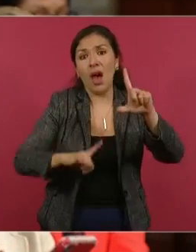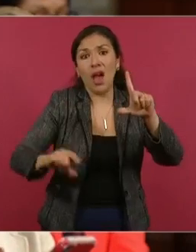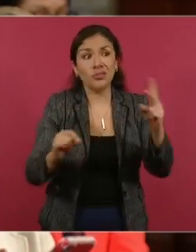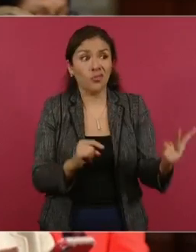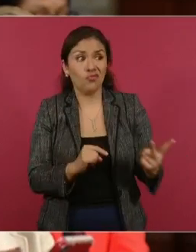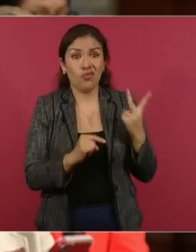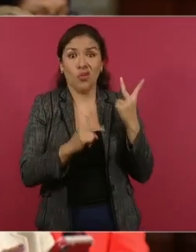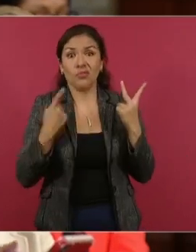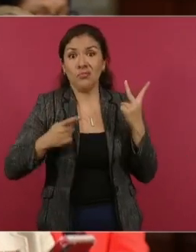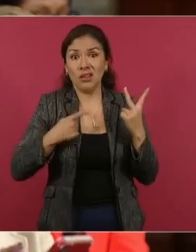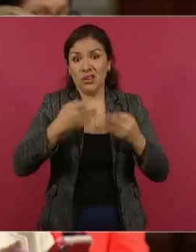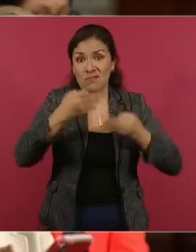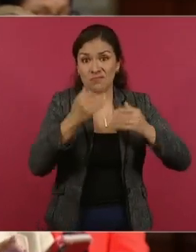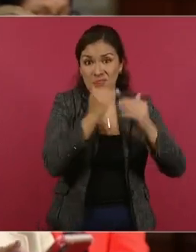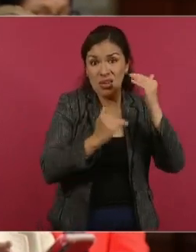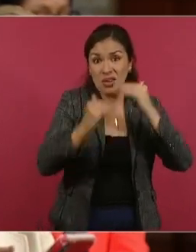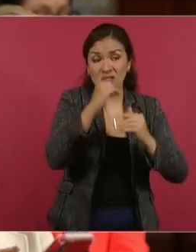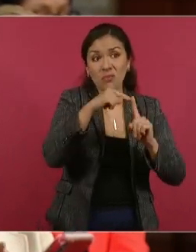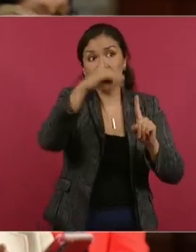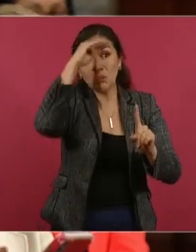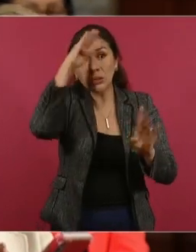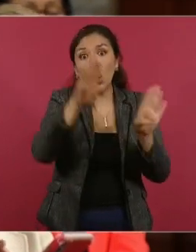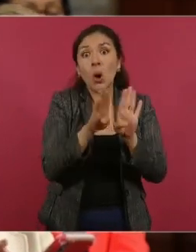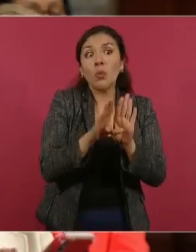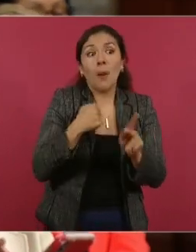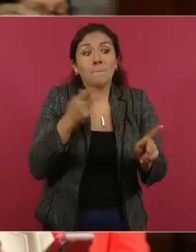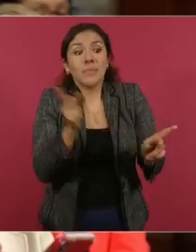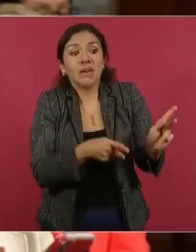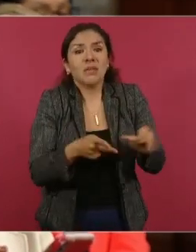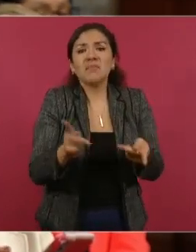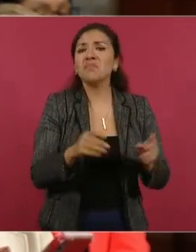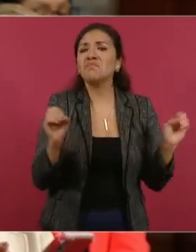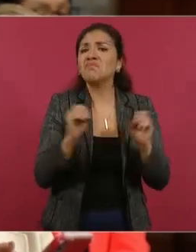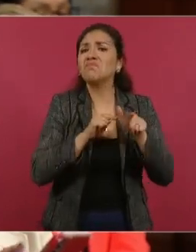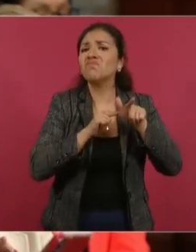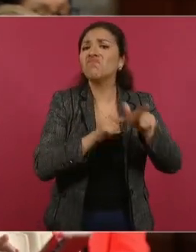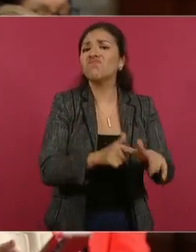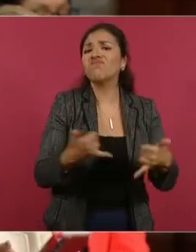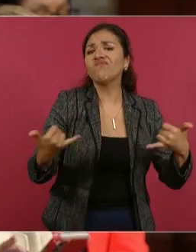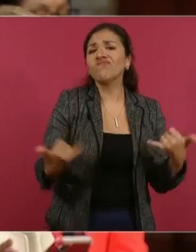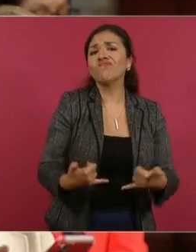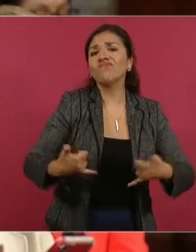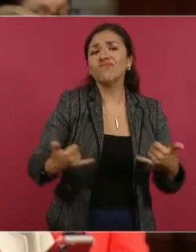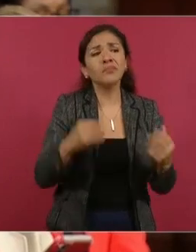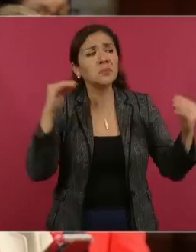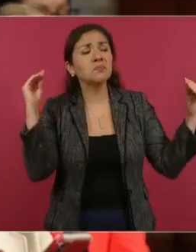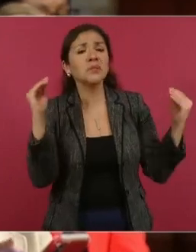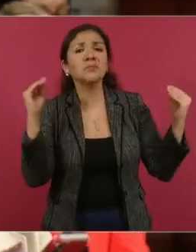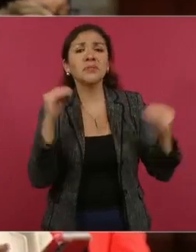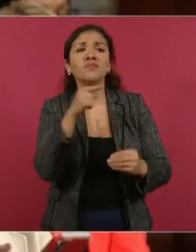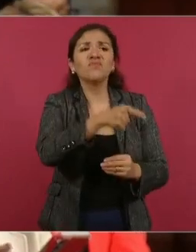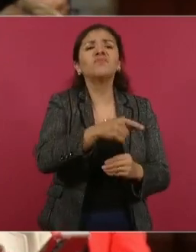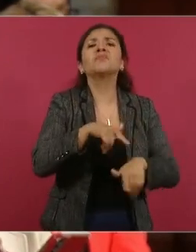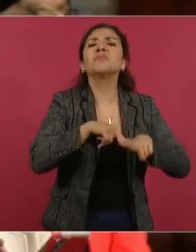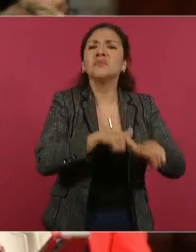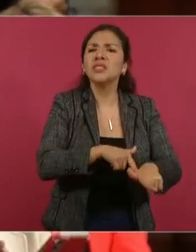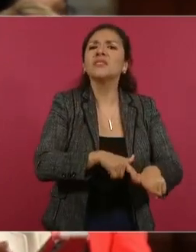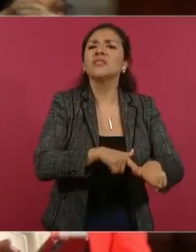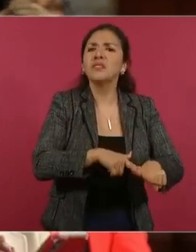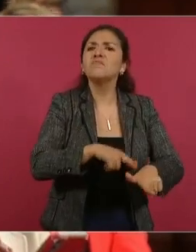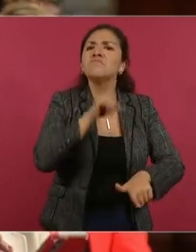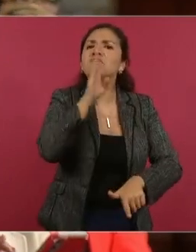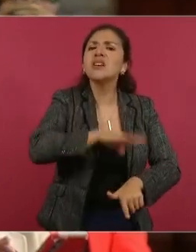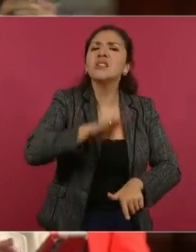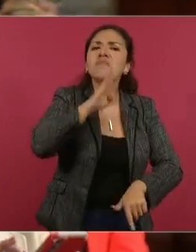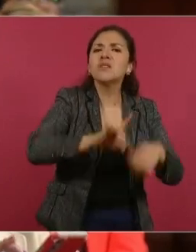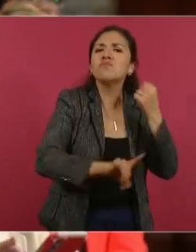ministros, pues se ve que no piensan excusarse y siguen pues ahí litigando de esta manera, incurriendo en ese